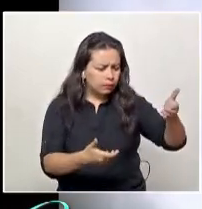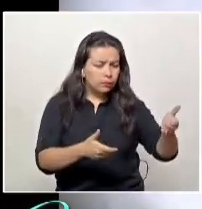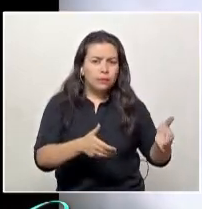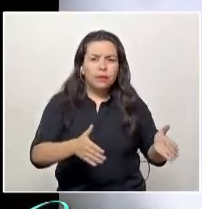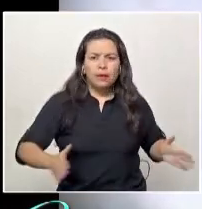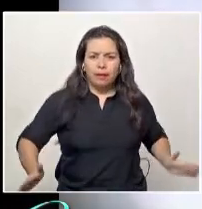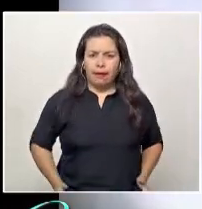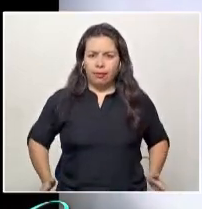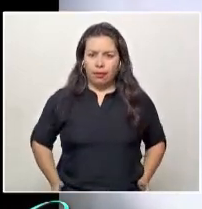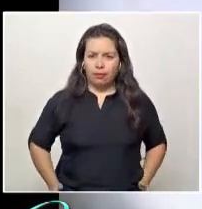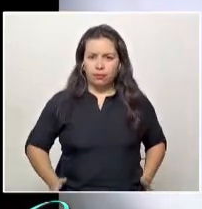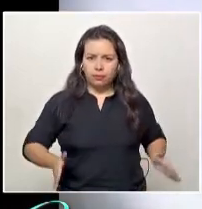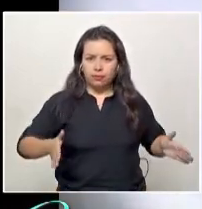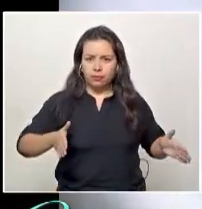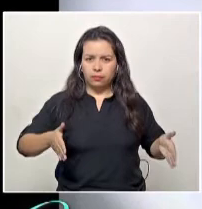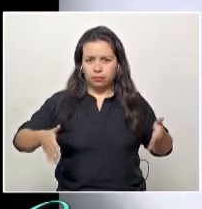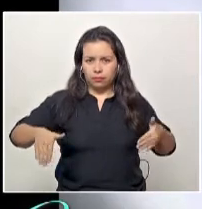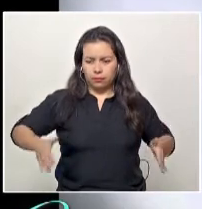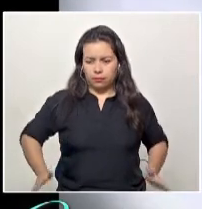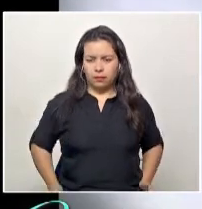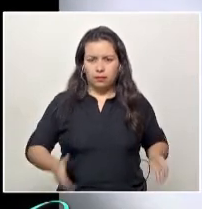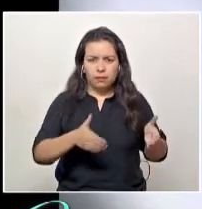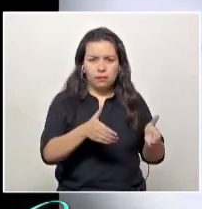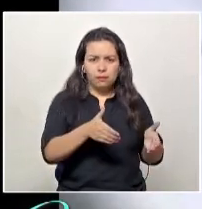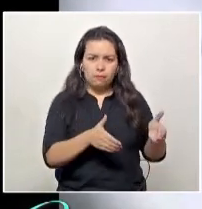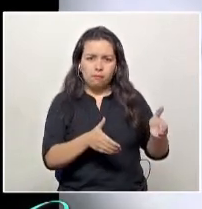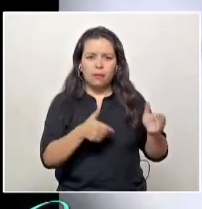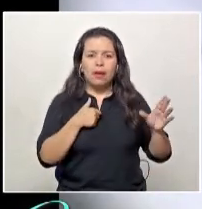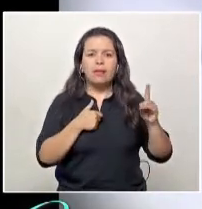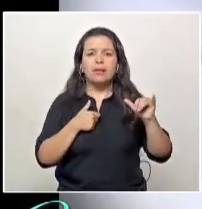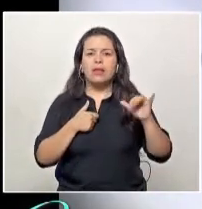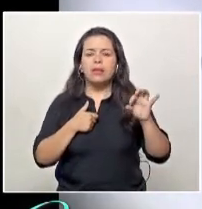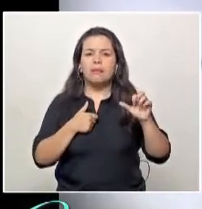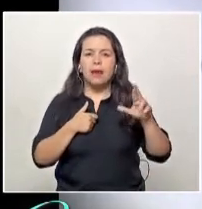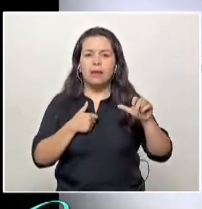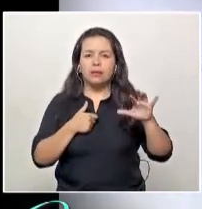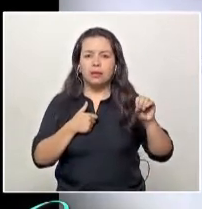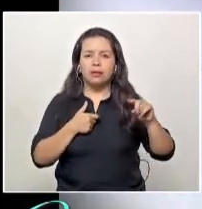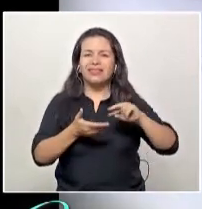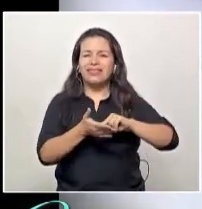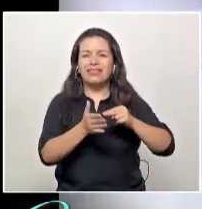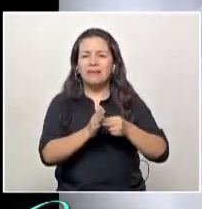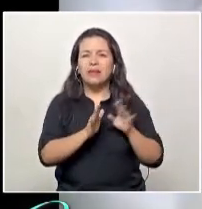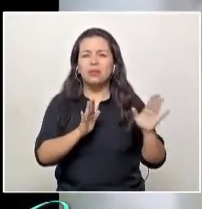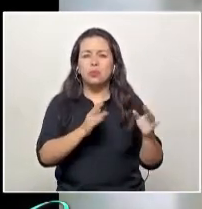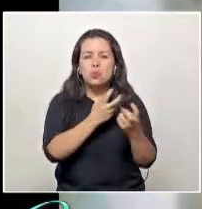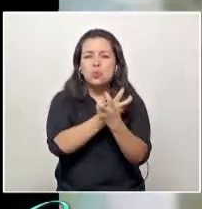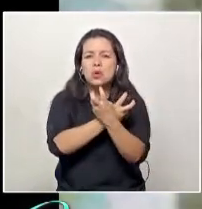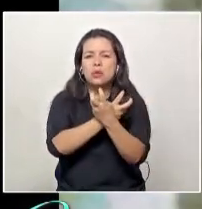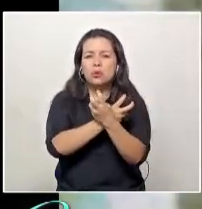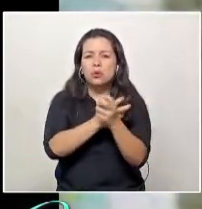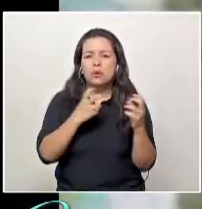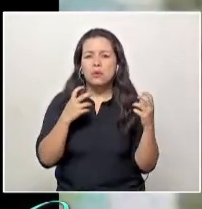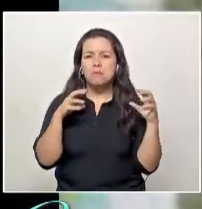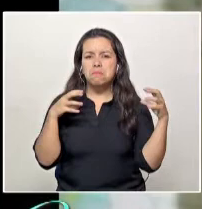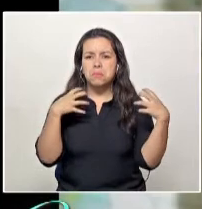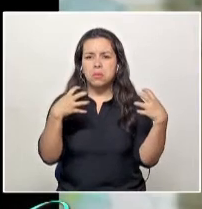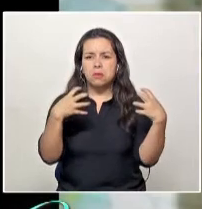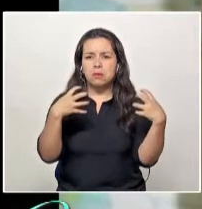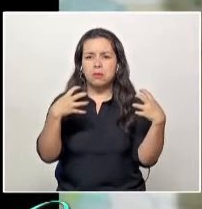caderas, porque cuando la caderita displasia es que no está el huesito del